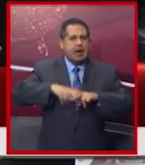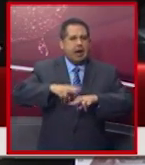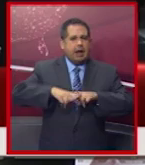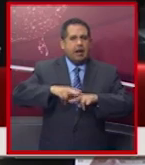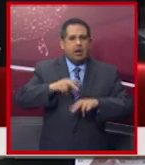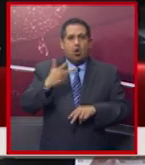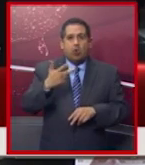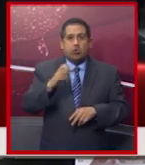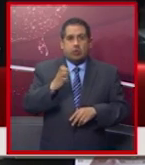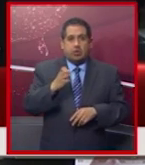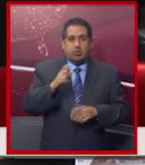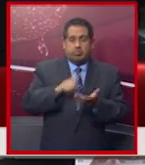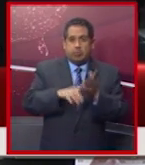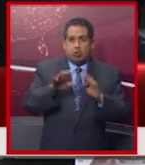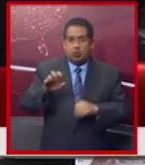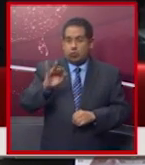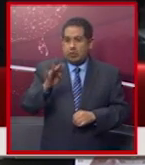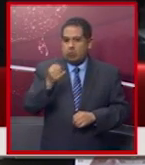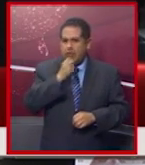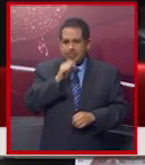de 1959.